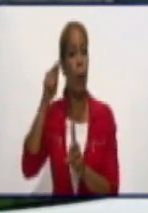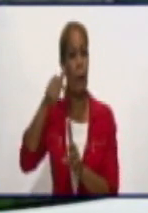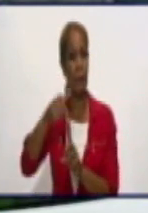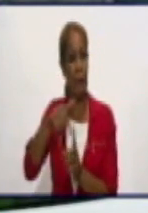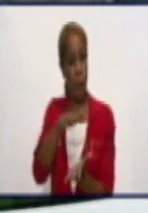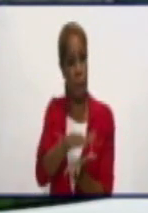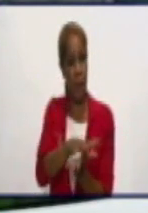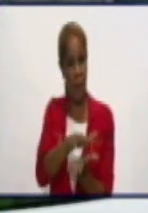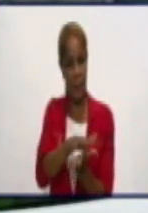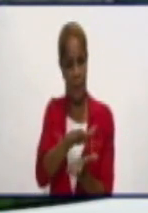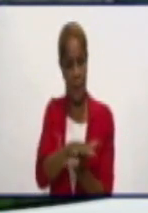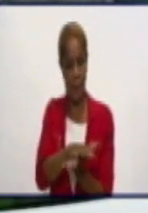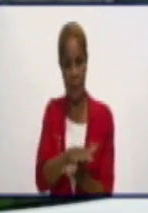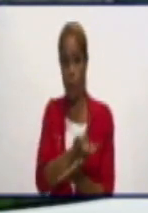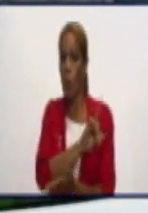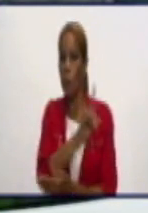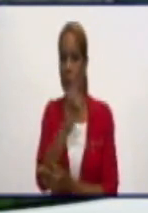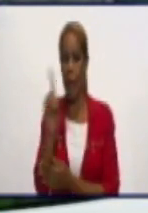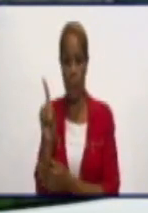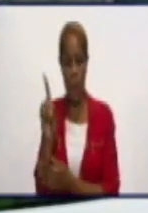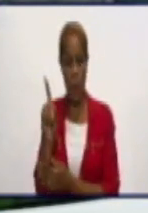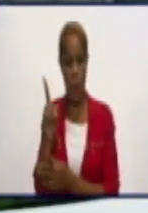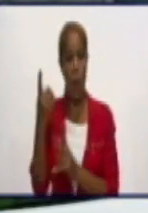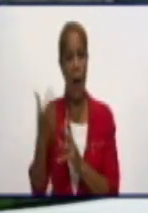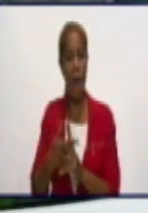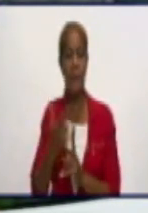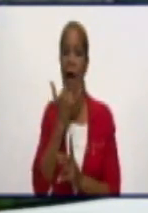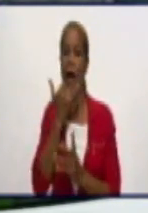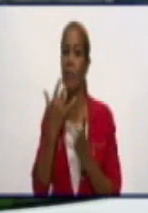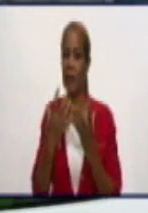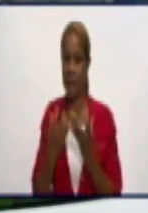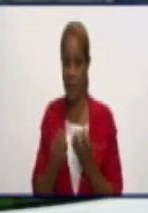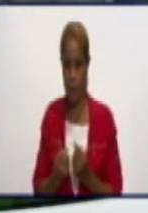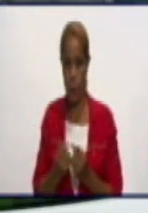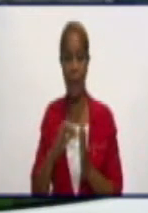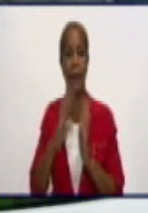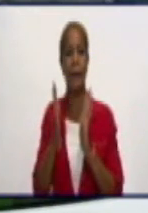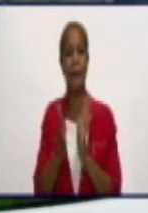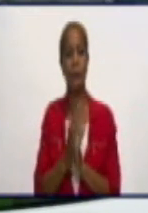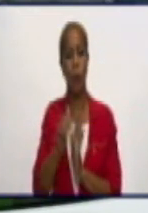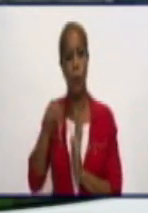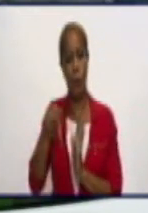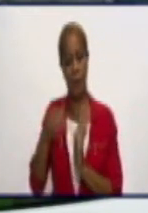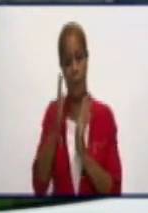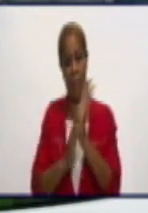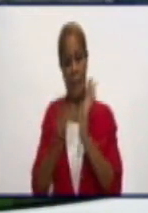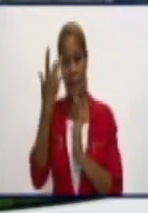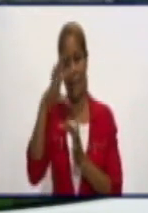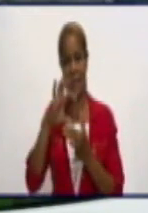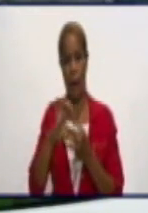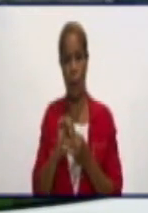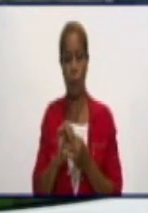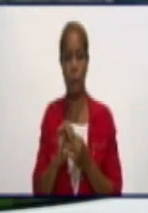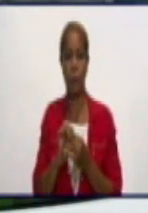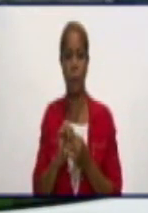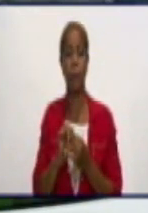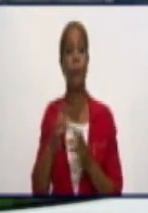mantenimiento tampoco haya necesidad de afectar ningún circuito en todo lo que queda de este mes de agosto. Y